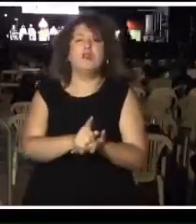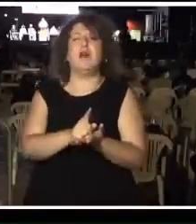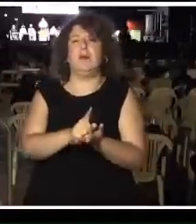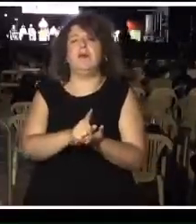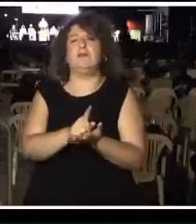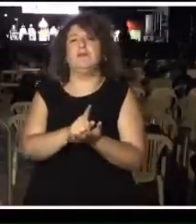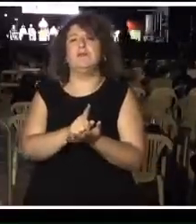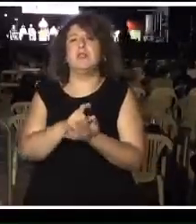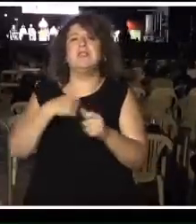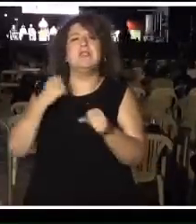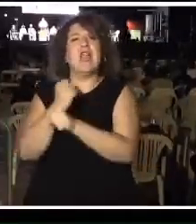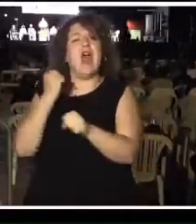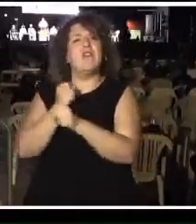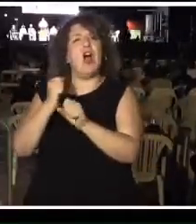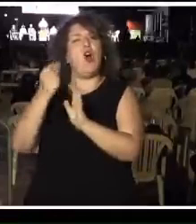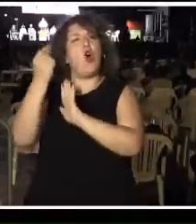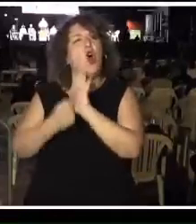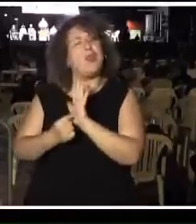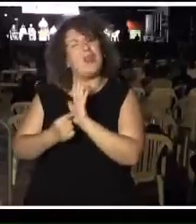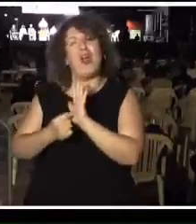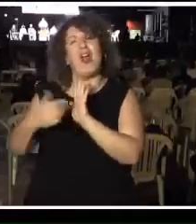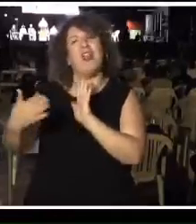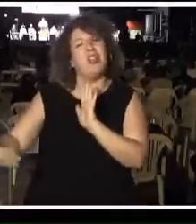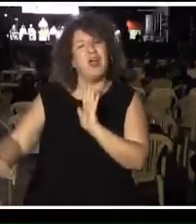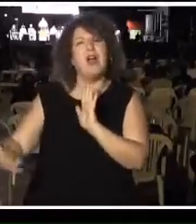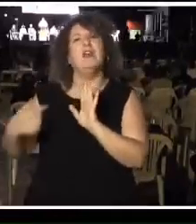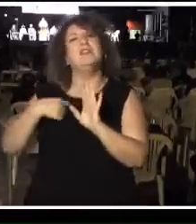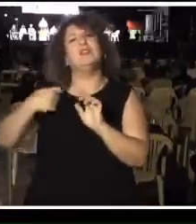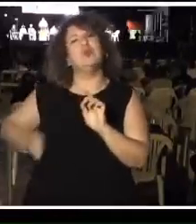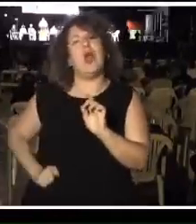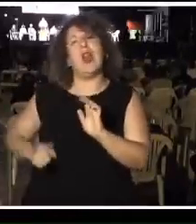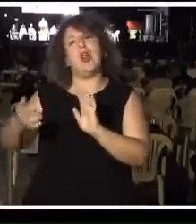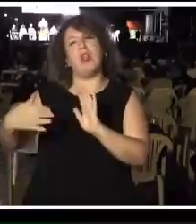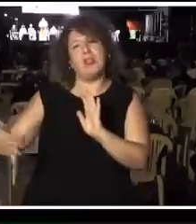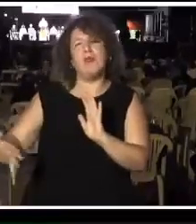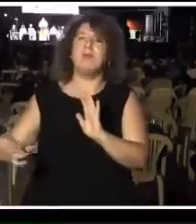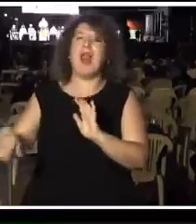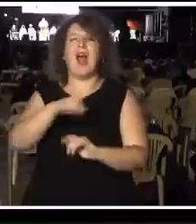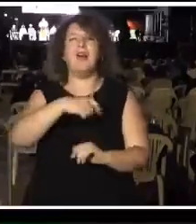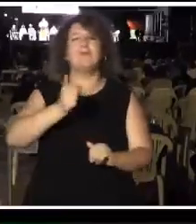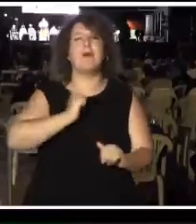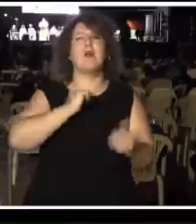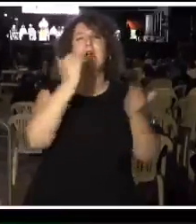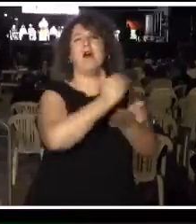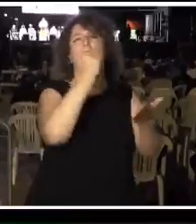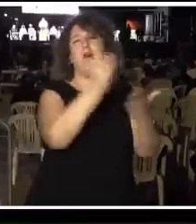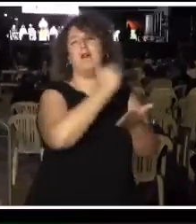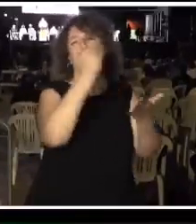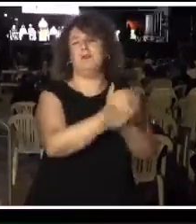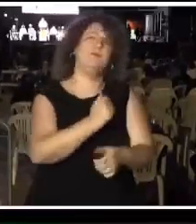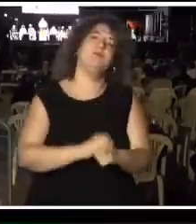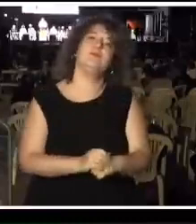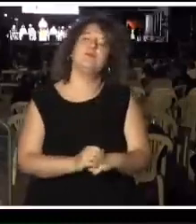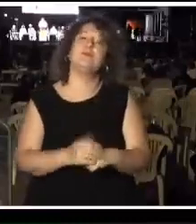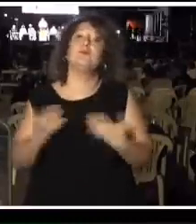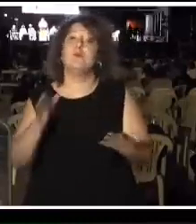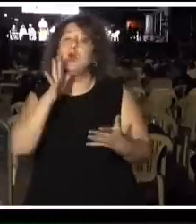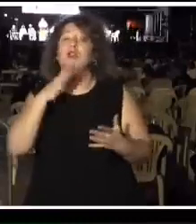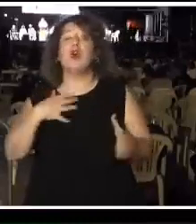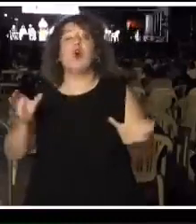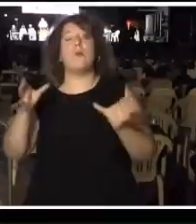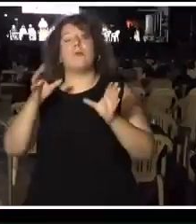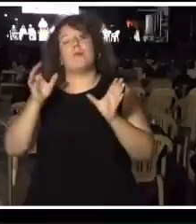las condiciones de trabajo y los salarios como forma de incrementar sus beneficios. Para el Partido Comunista de